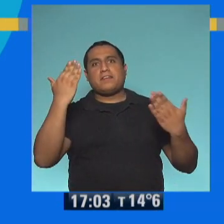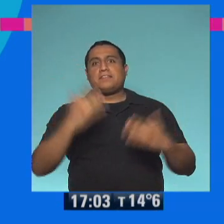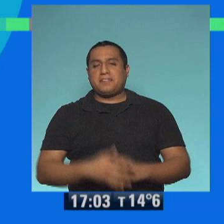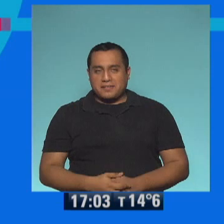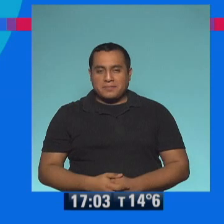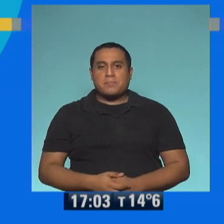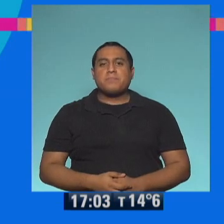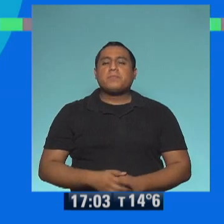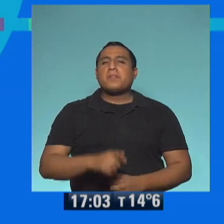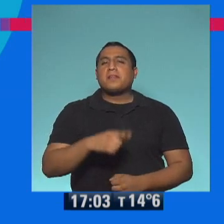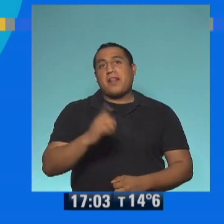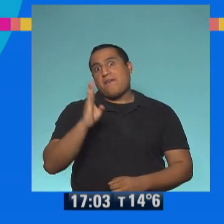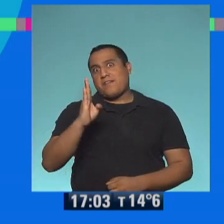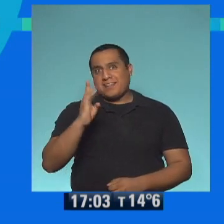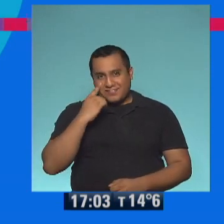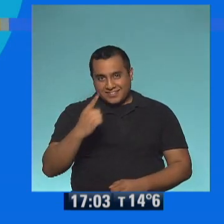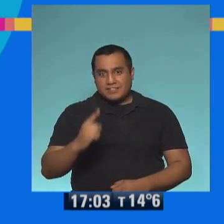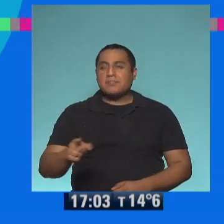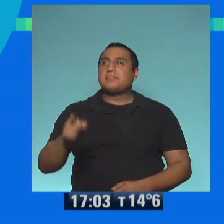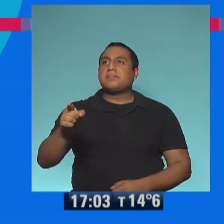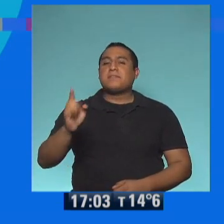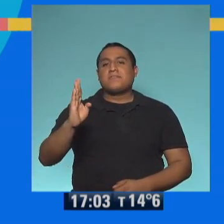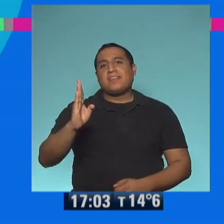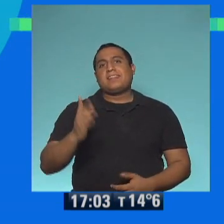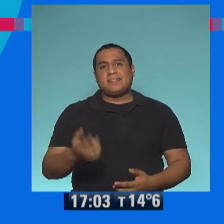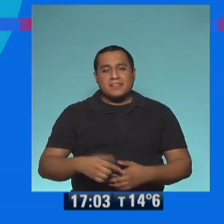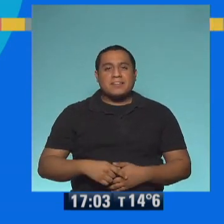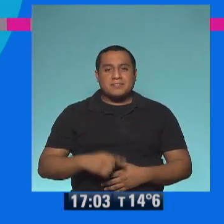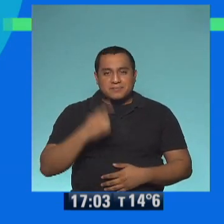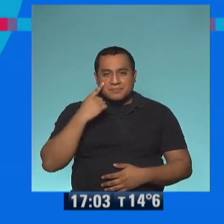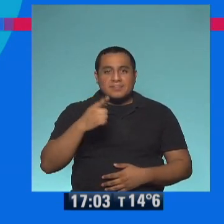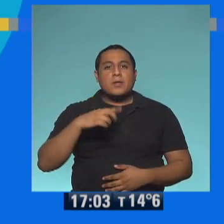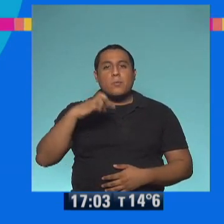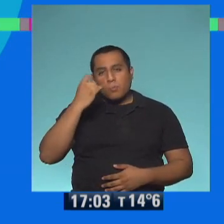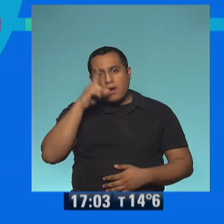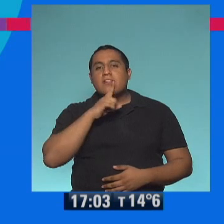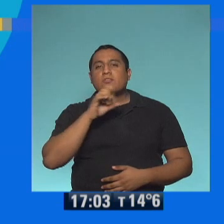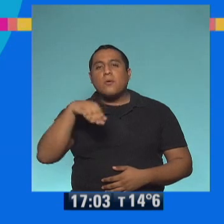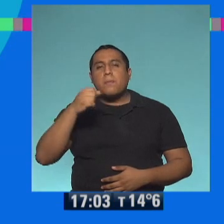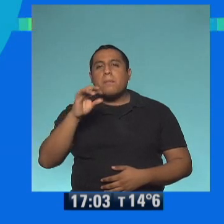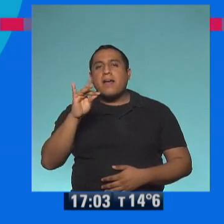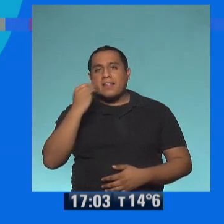el ave santiago claro puerto madryn qué lindo